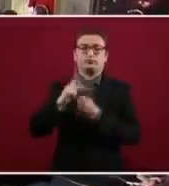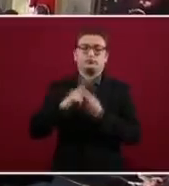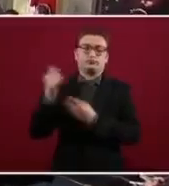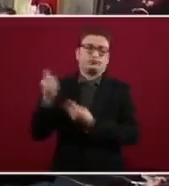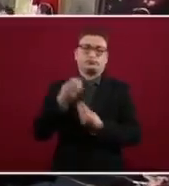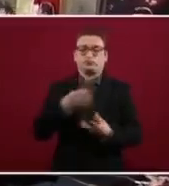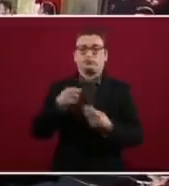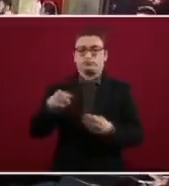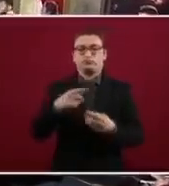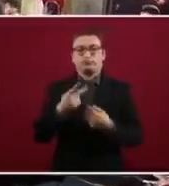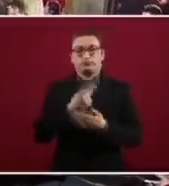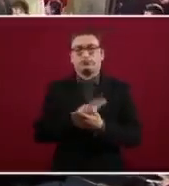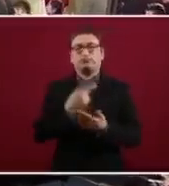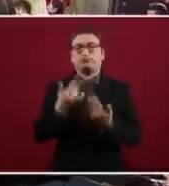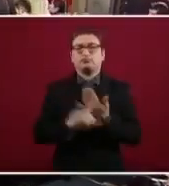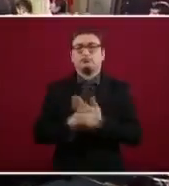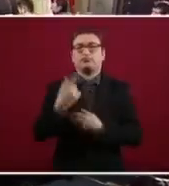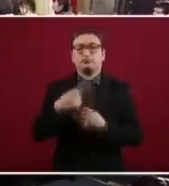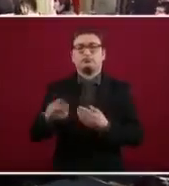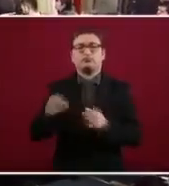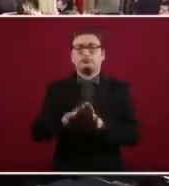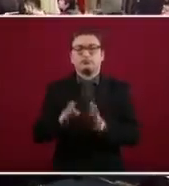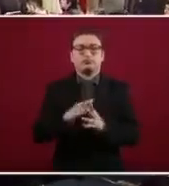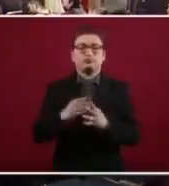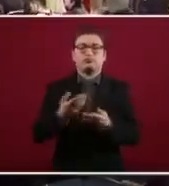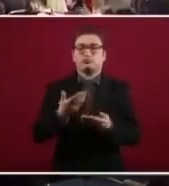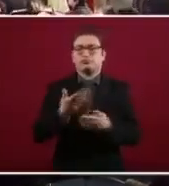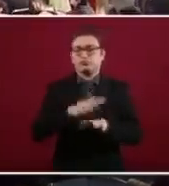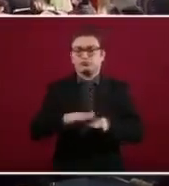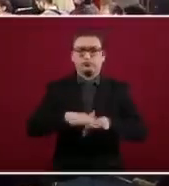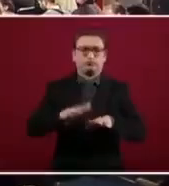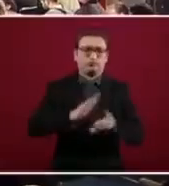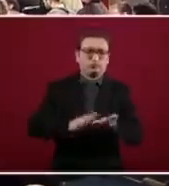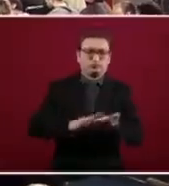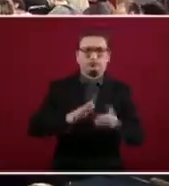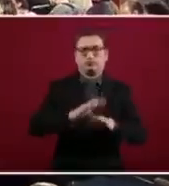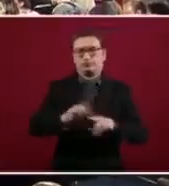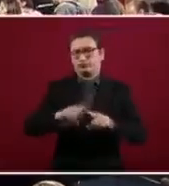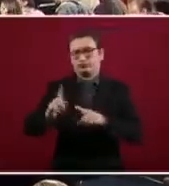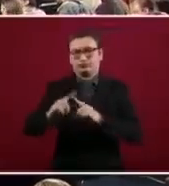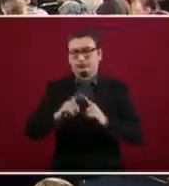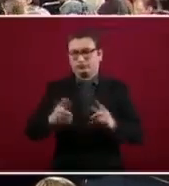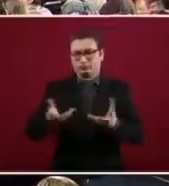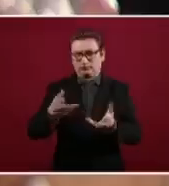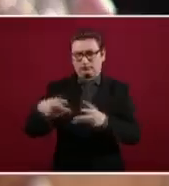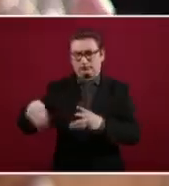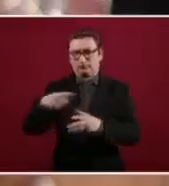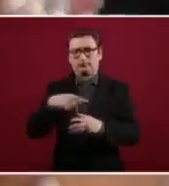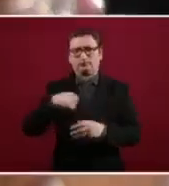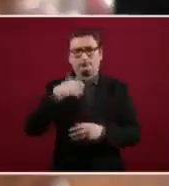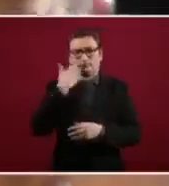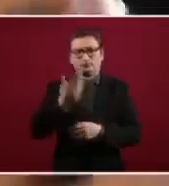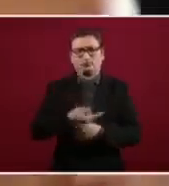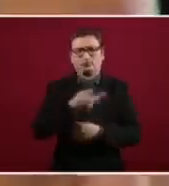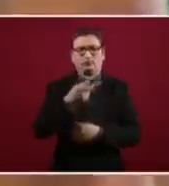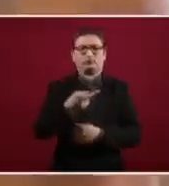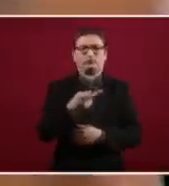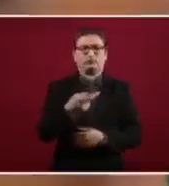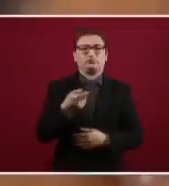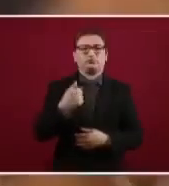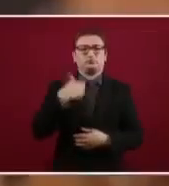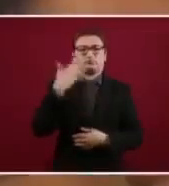productivo de envase de nopales de producción de nopal es en entonces eso quisiera saber si la